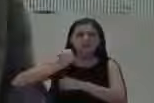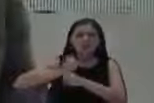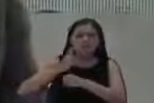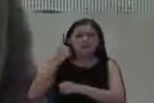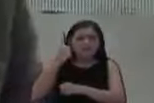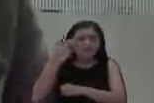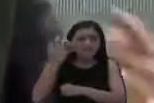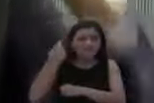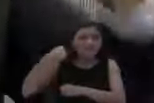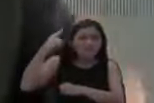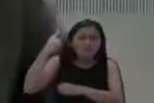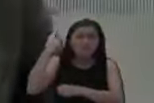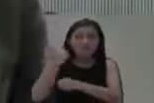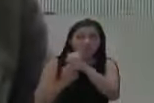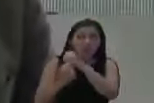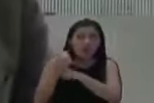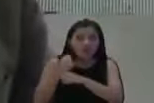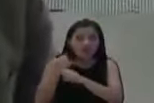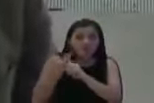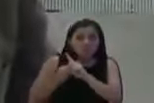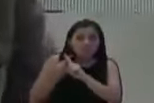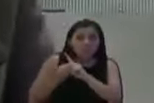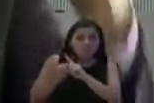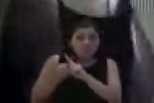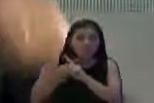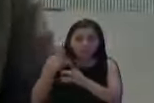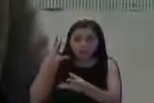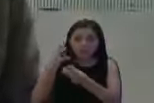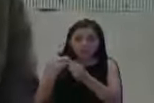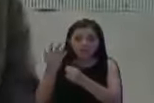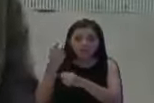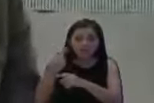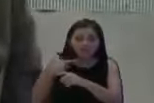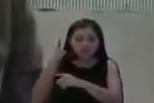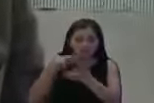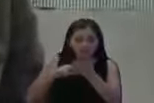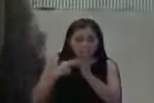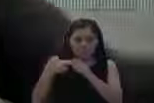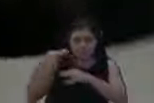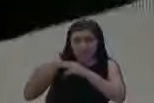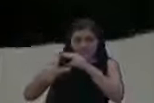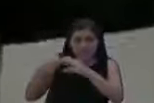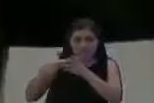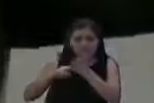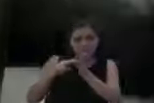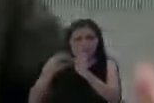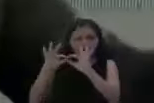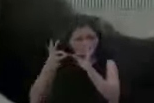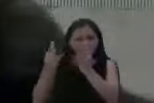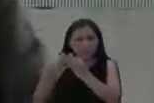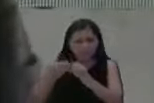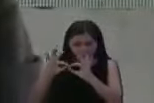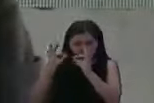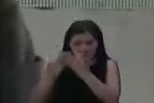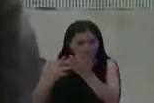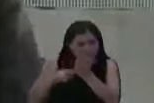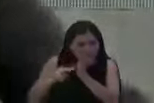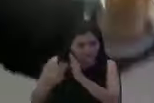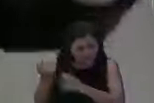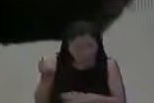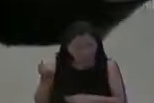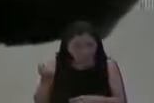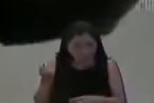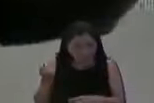millones a decirnos que atentar contra la herencia es atentar contra la familia o sea para é la familia son unos cuantos dólares